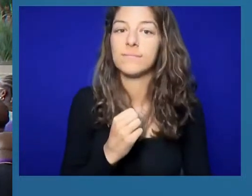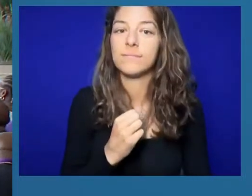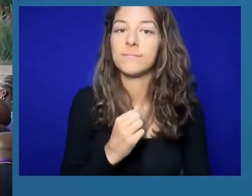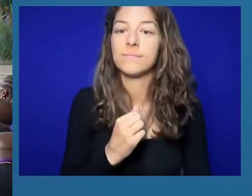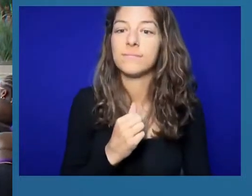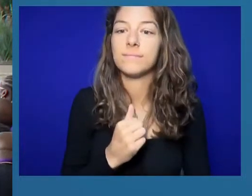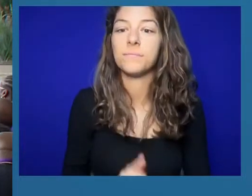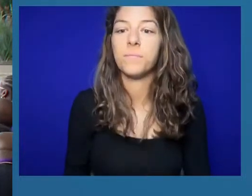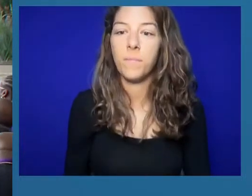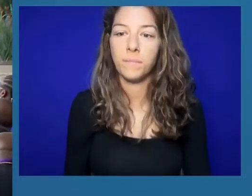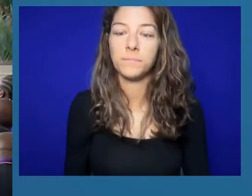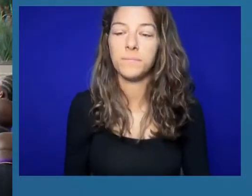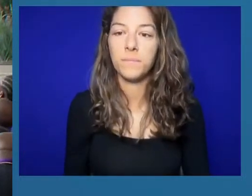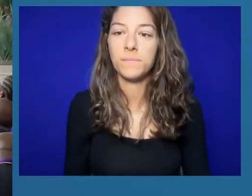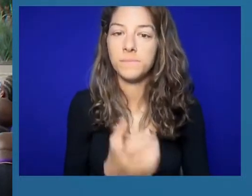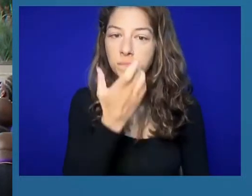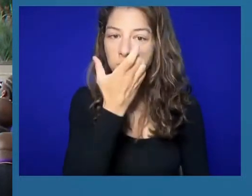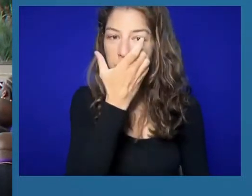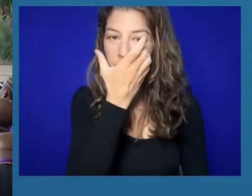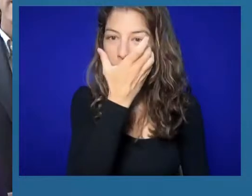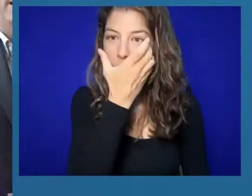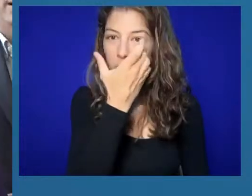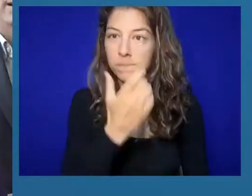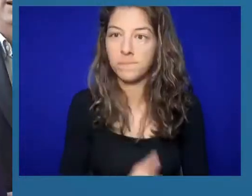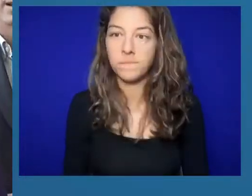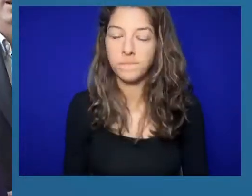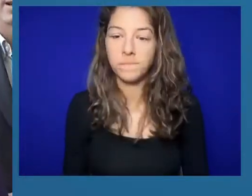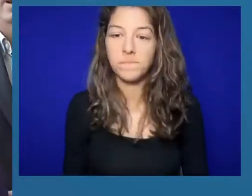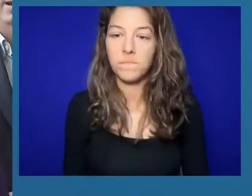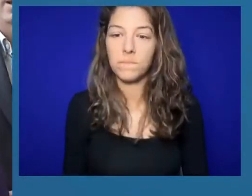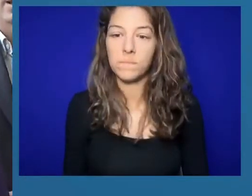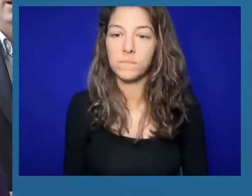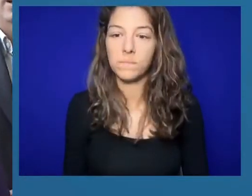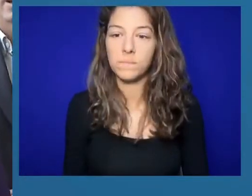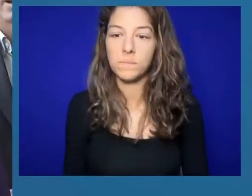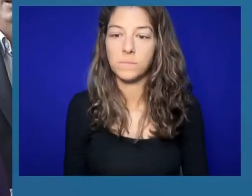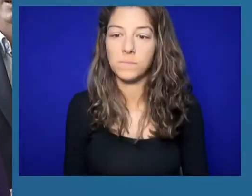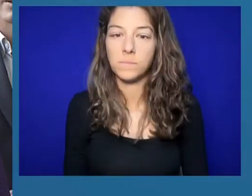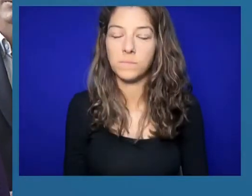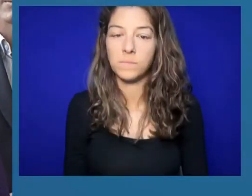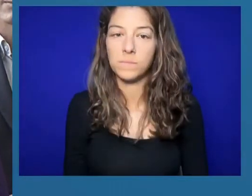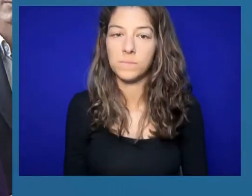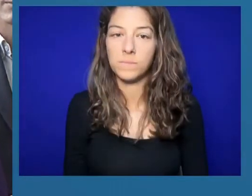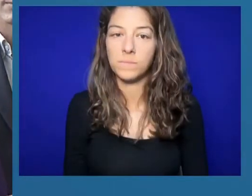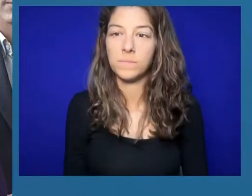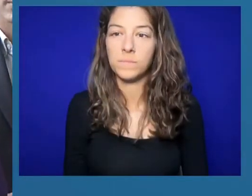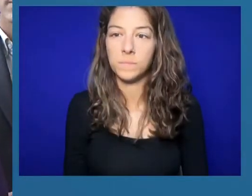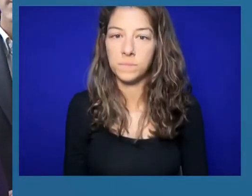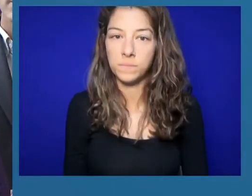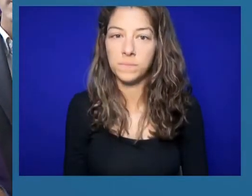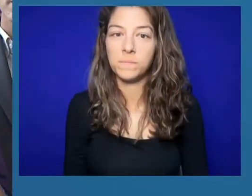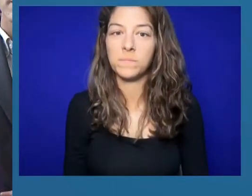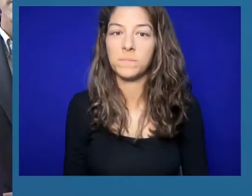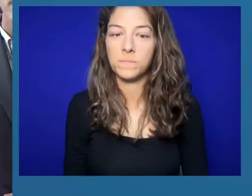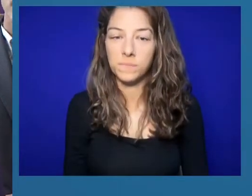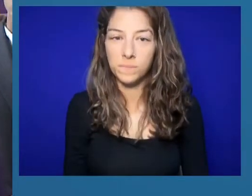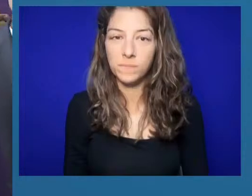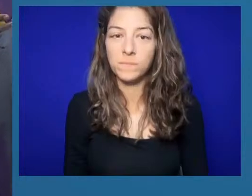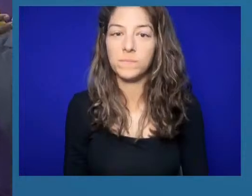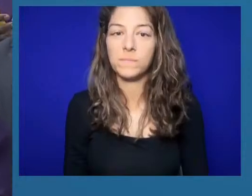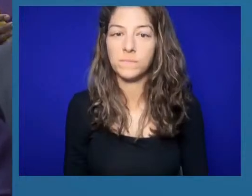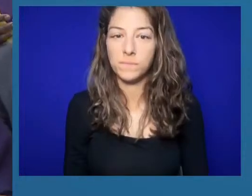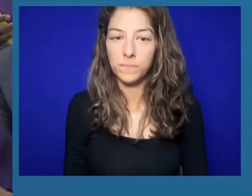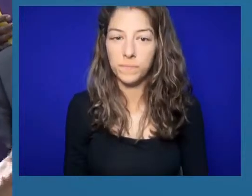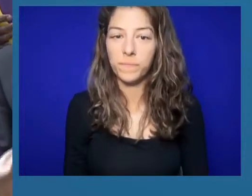Estamos orgullosos de estar aquí y seguiremos orgullosos. Estamos seguros